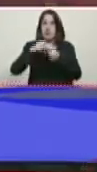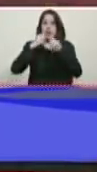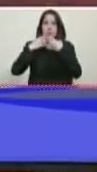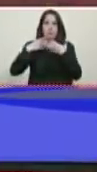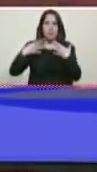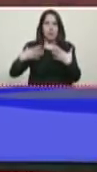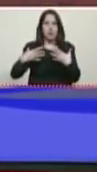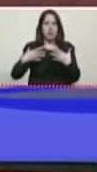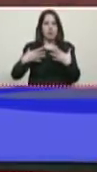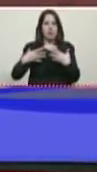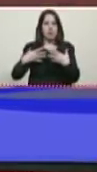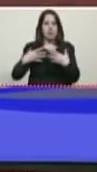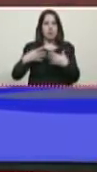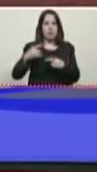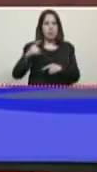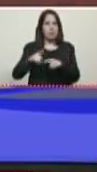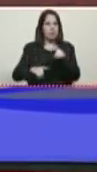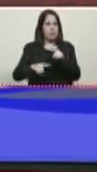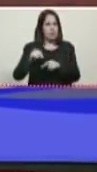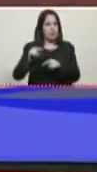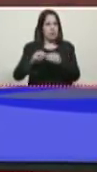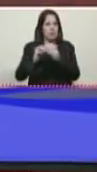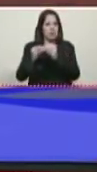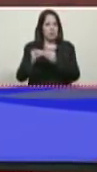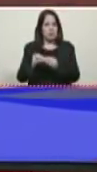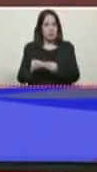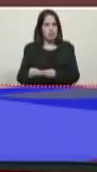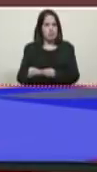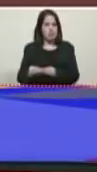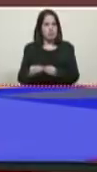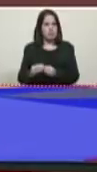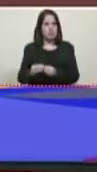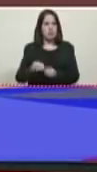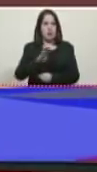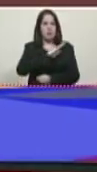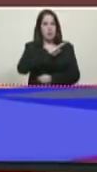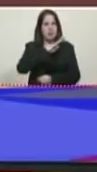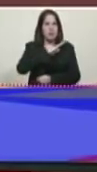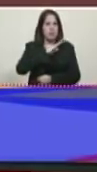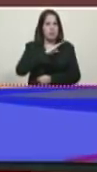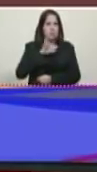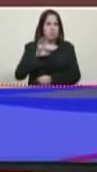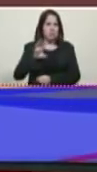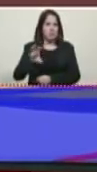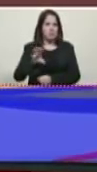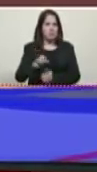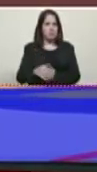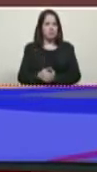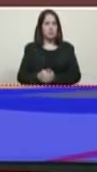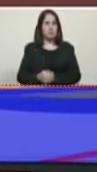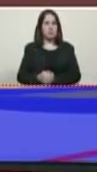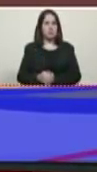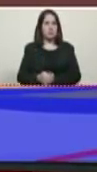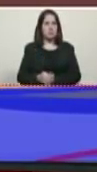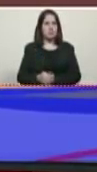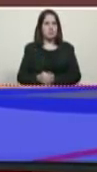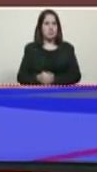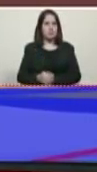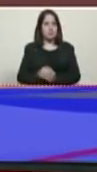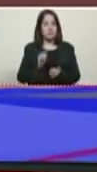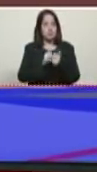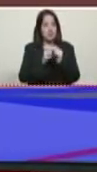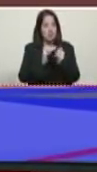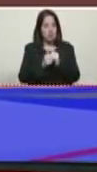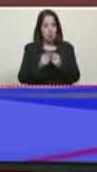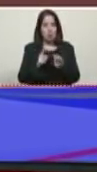la estética el ornato la recuperación de los patrimonios históricos una la cultura el deporte la